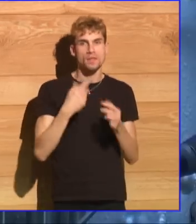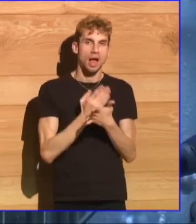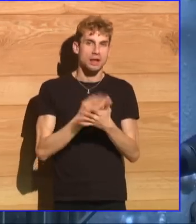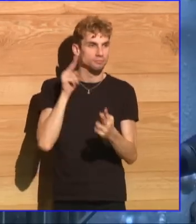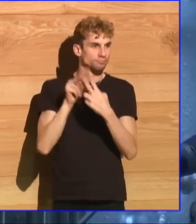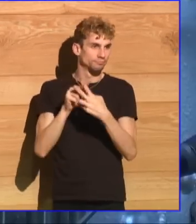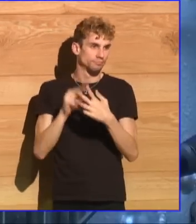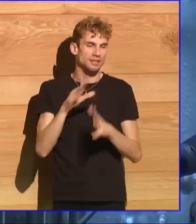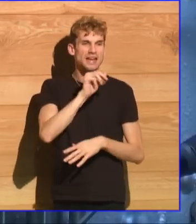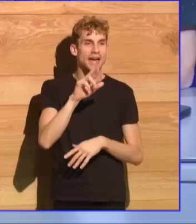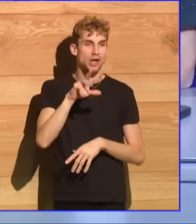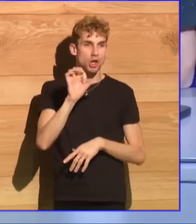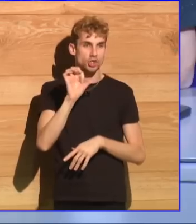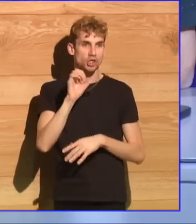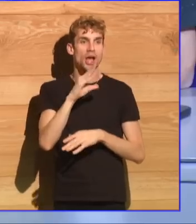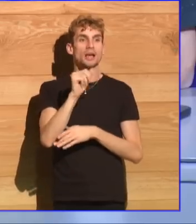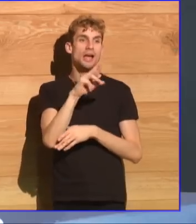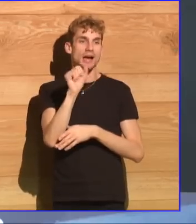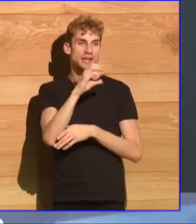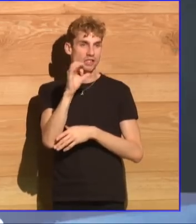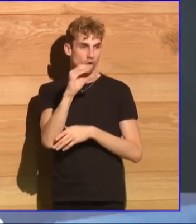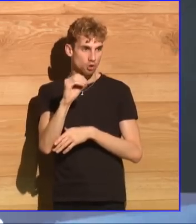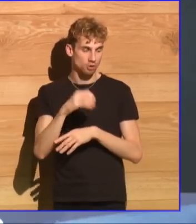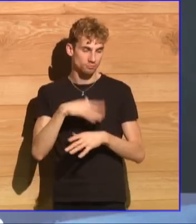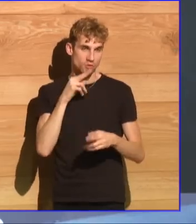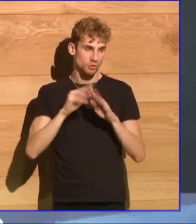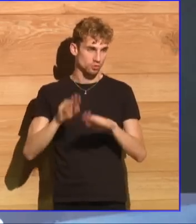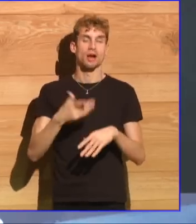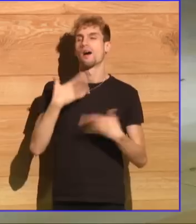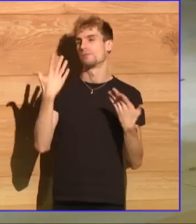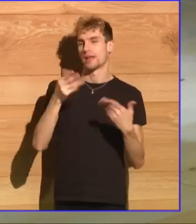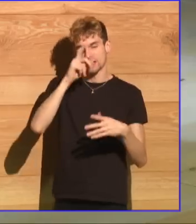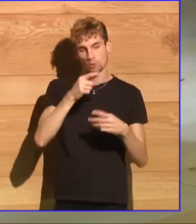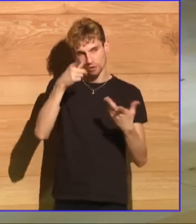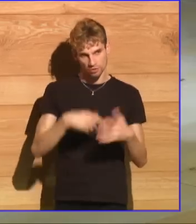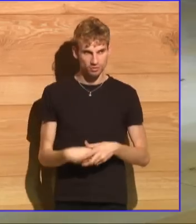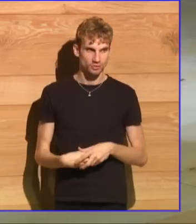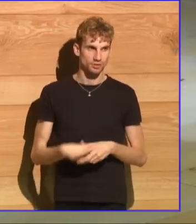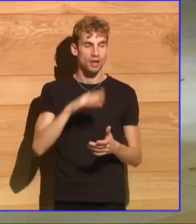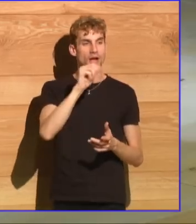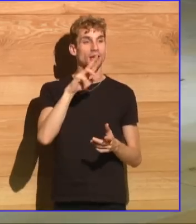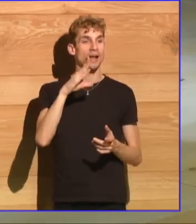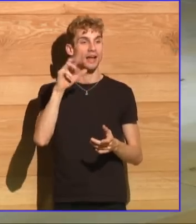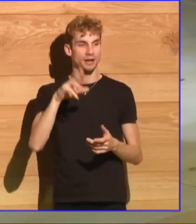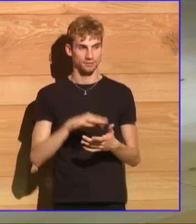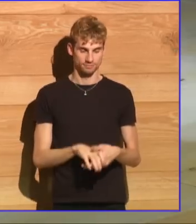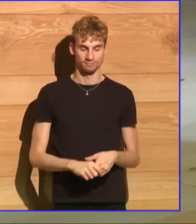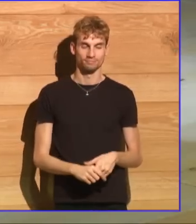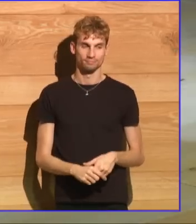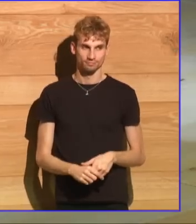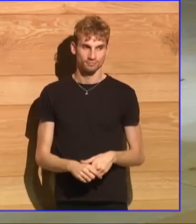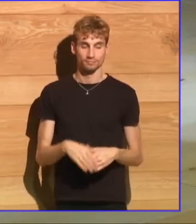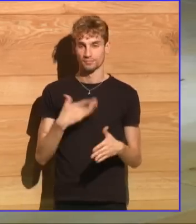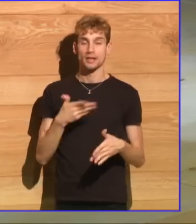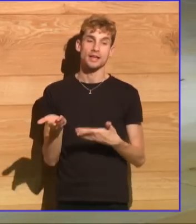remedio. Carlos Carrasco se llamaba. Hombre, Hombre, Carrasco. hombre, claro. Carrasco, un recuerdo para Carlos Carrasco. Car. Que en paz descanse. Nuestro